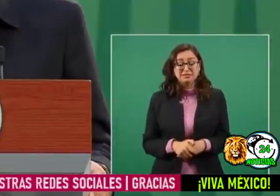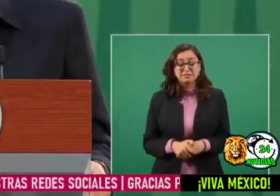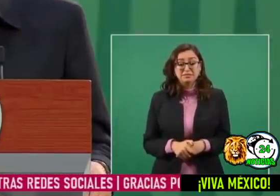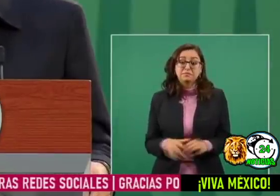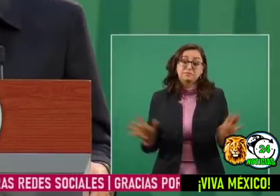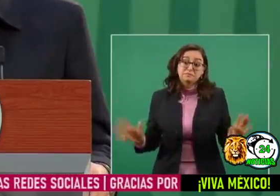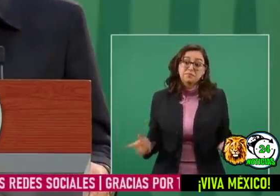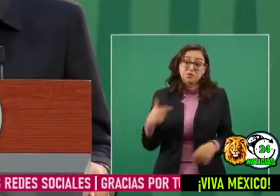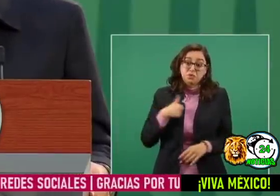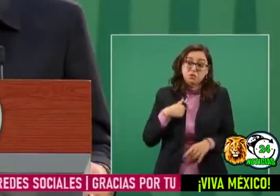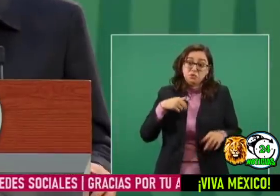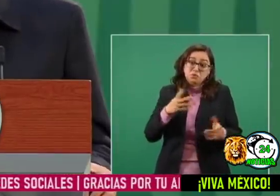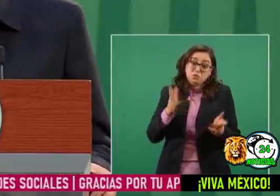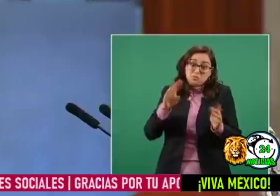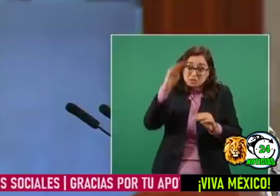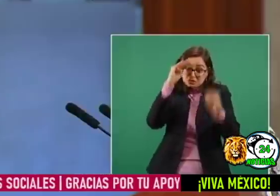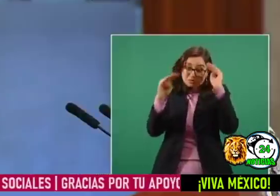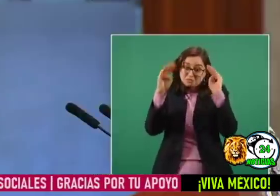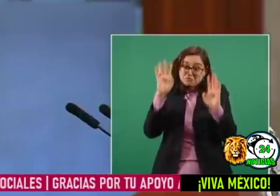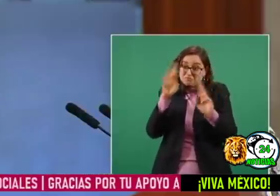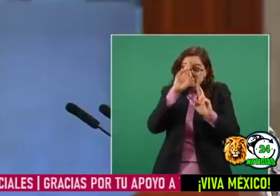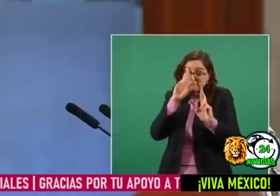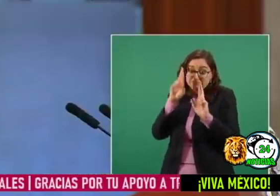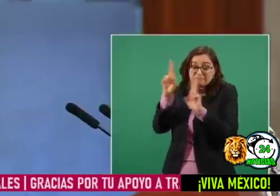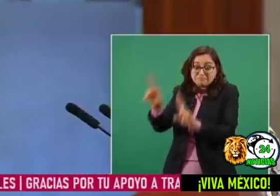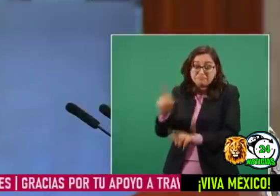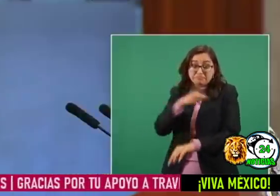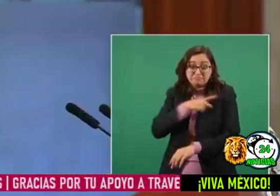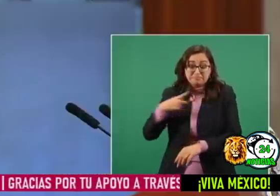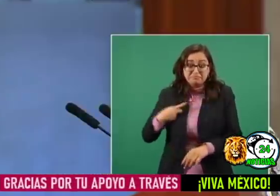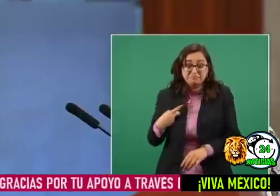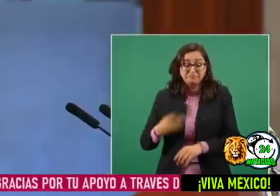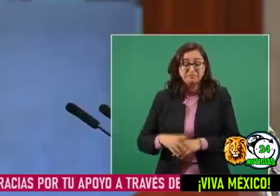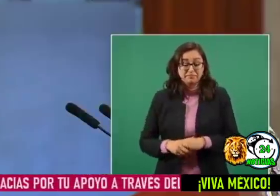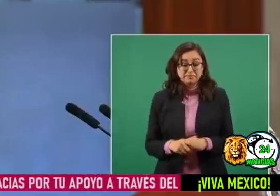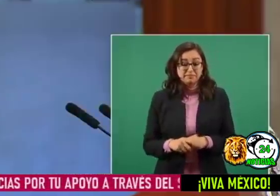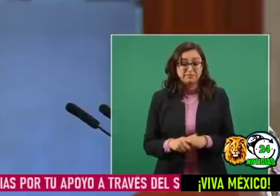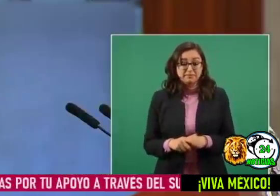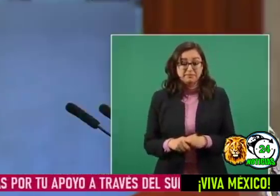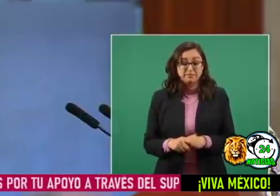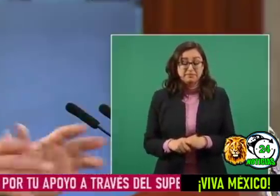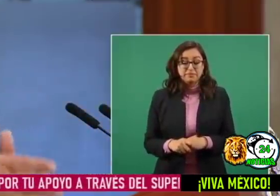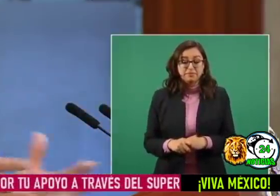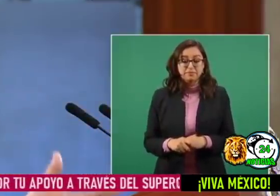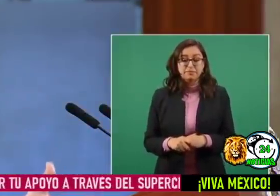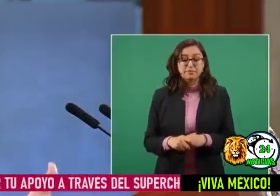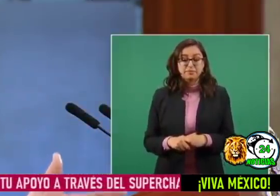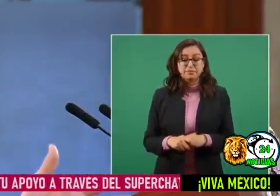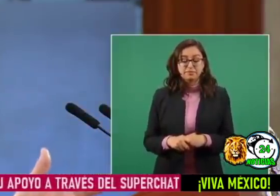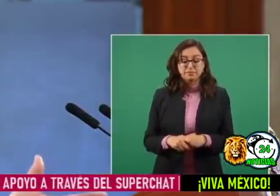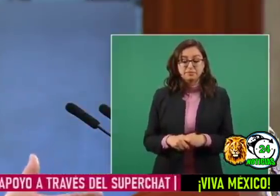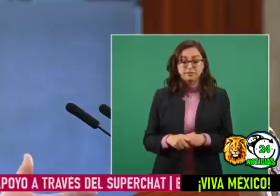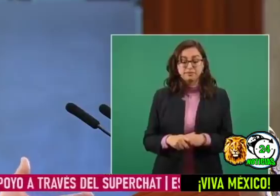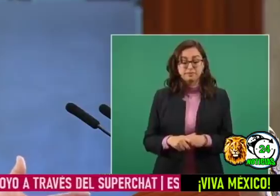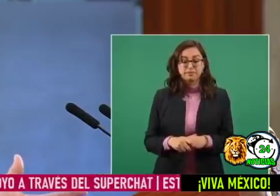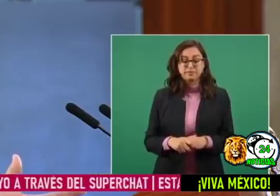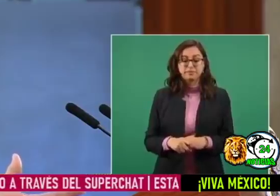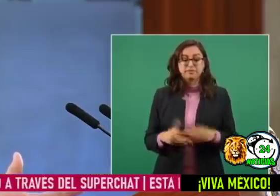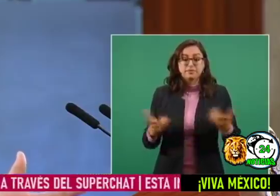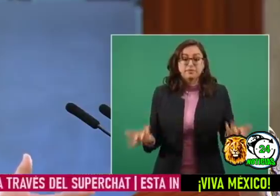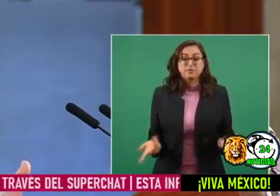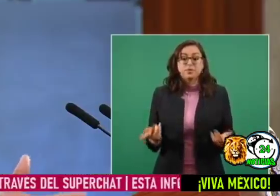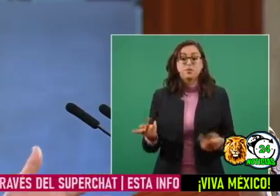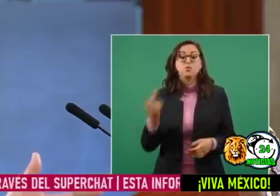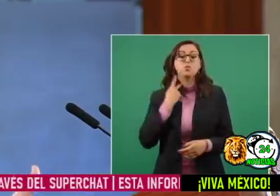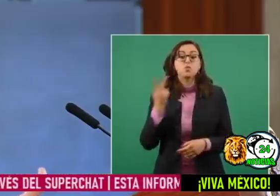yo pienso que se debe de respetar. O sea, porque la política